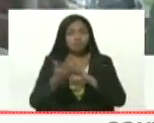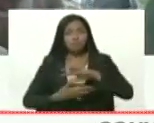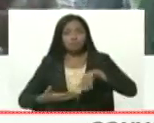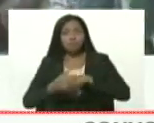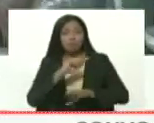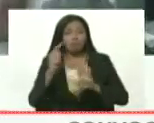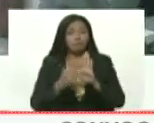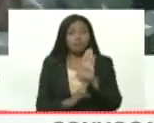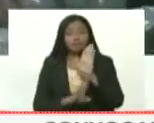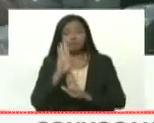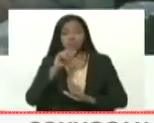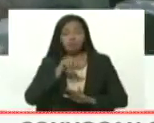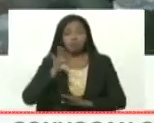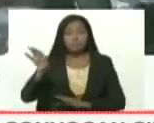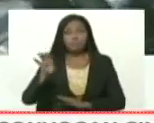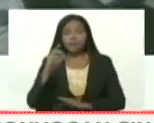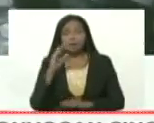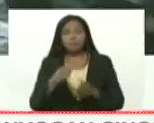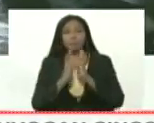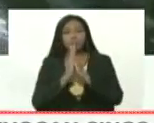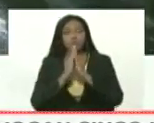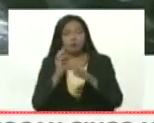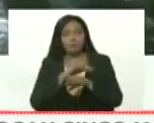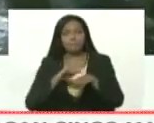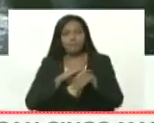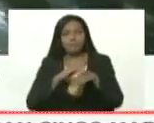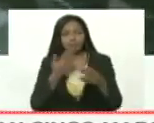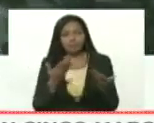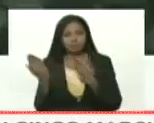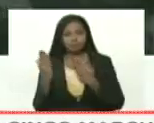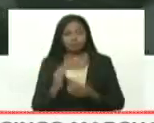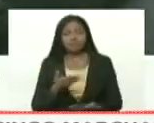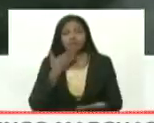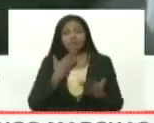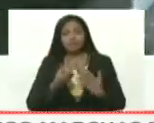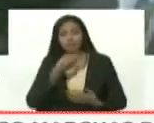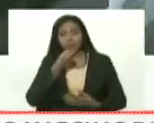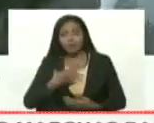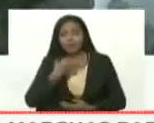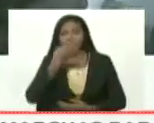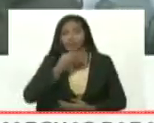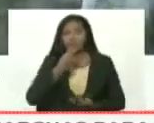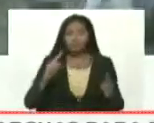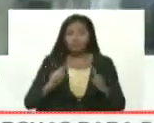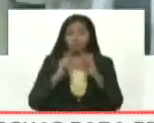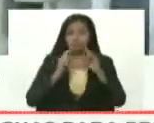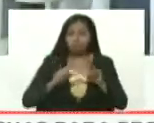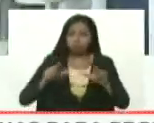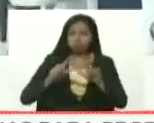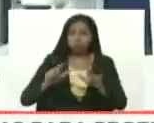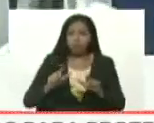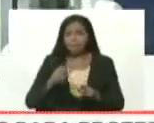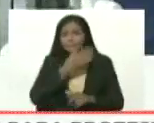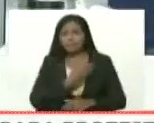para el desarrollo del país. Por favor, ministra, adelante. Buenas tardes, gracias. Nos encontramos, señor presidente,